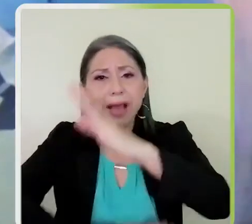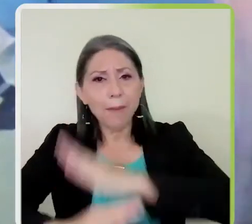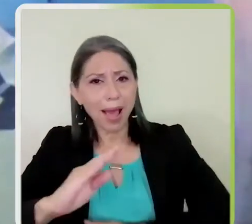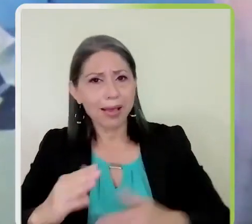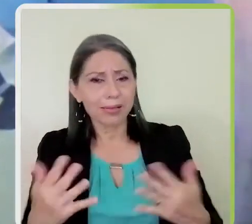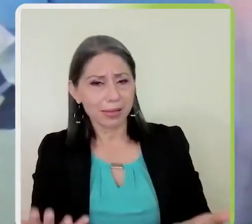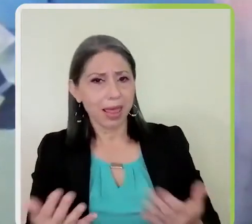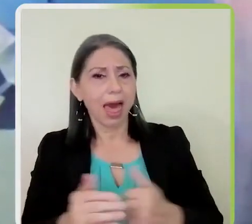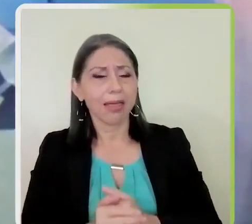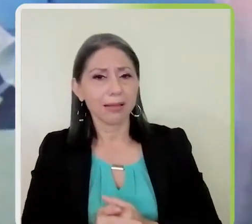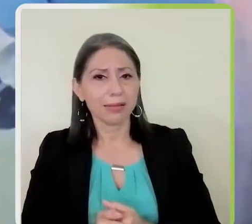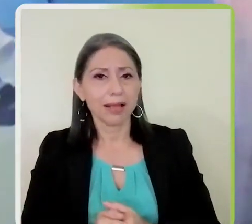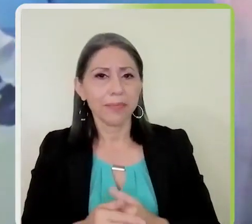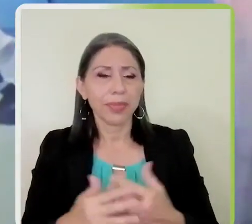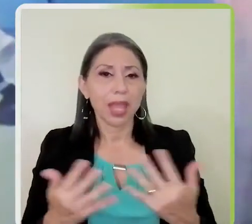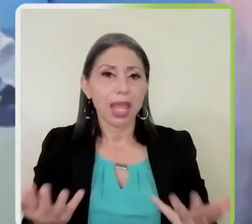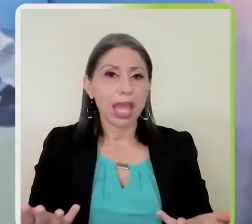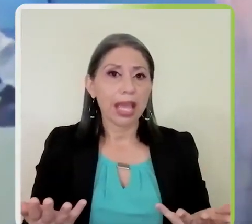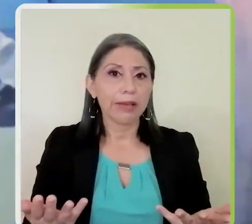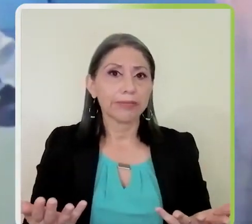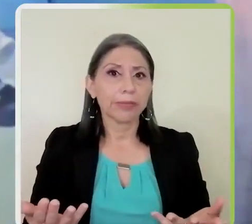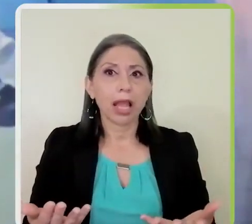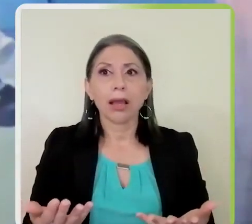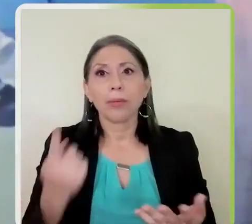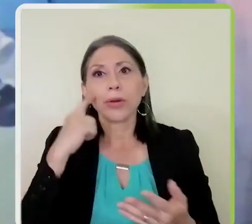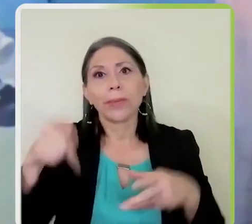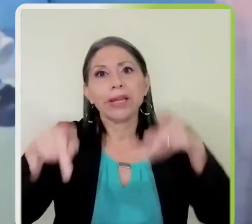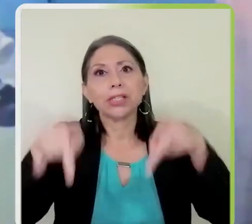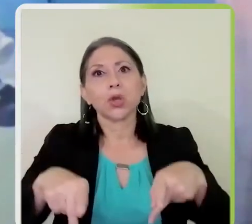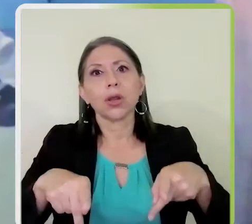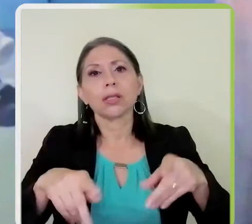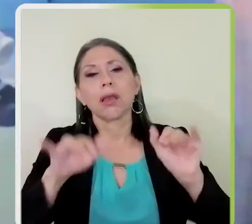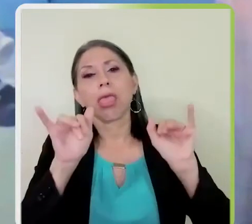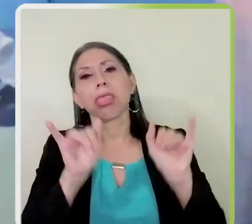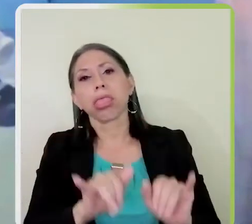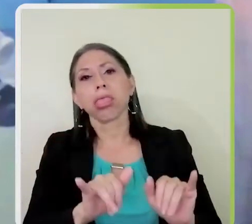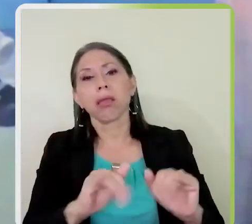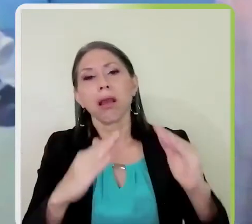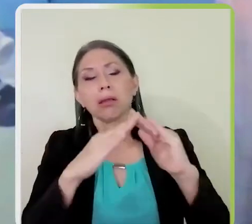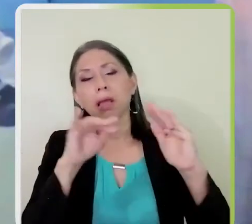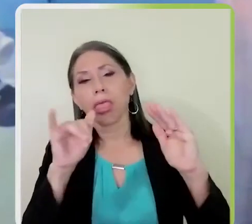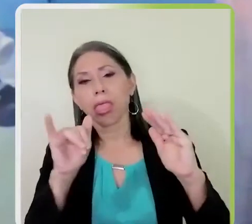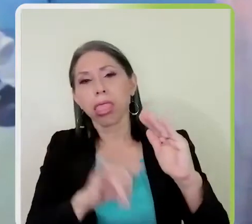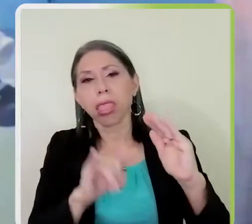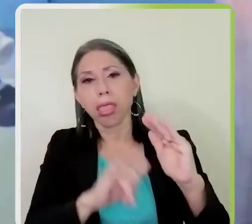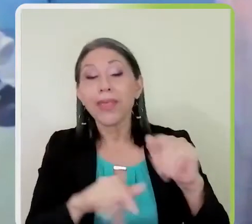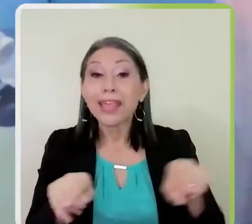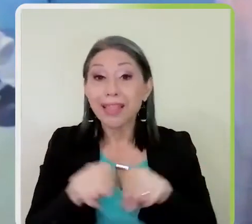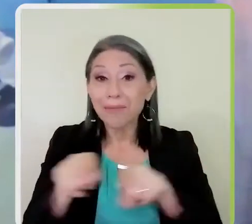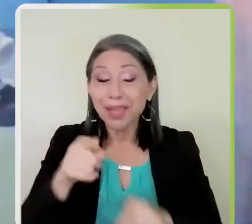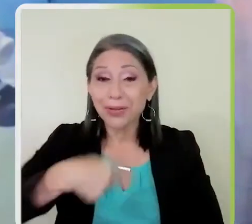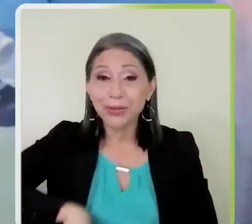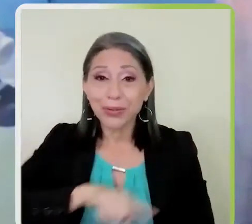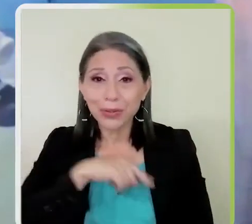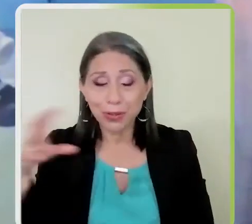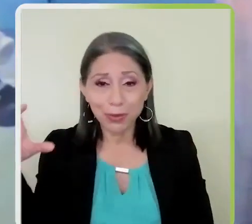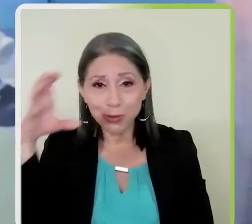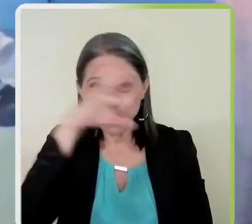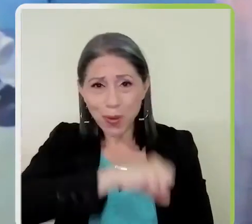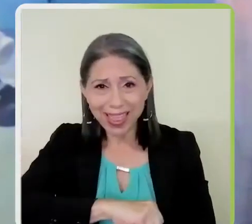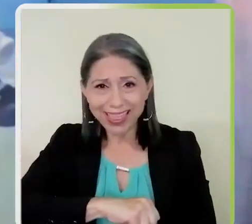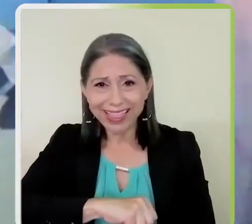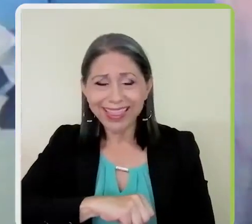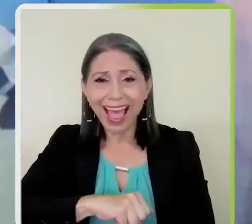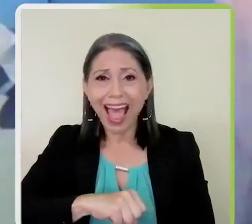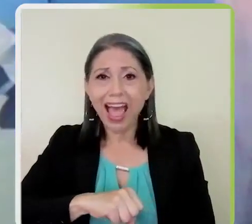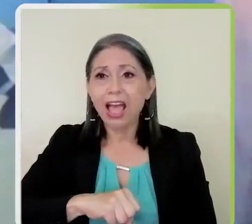simplemente el hecho de estar confinado. Y bueno, y por ahí también nos dimos cuenta, y unas palabras que estaba diciendo